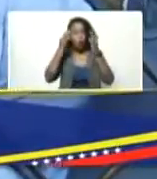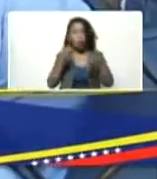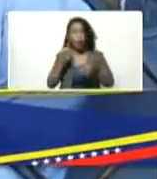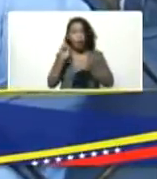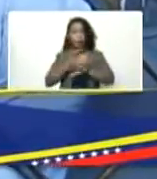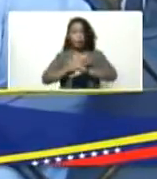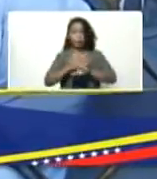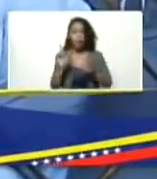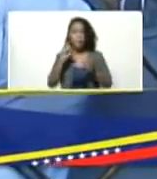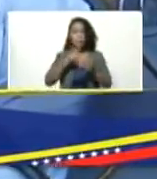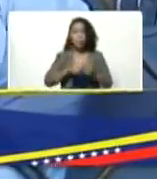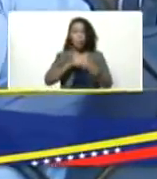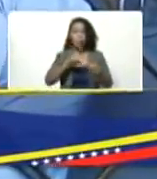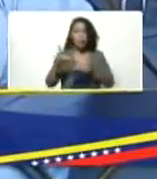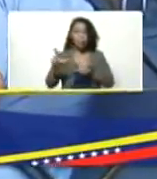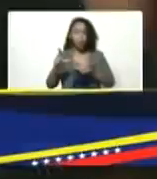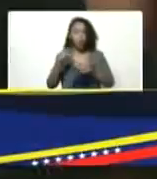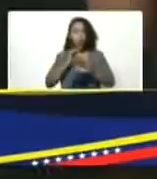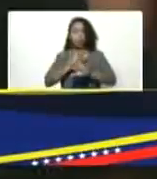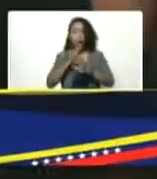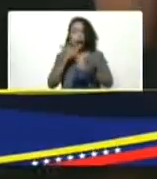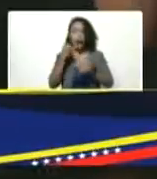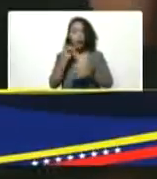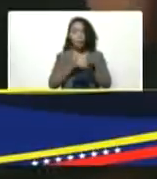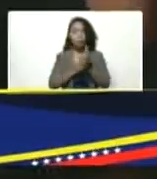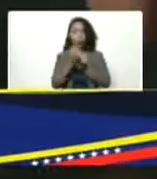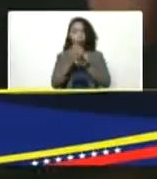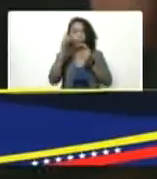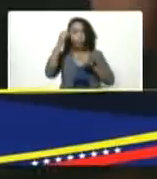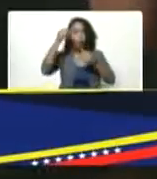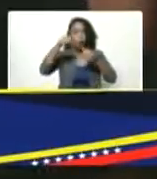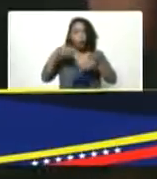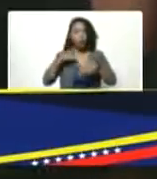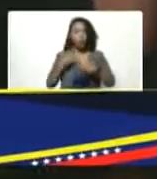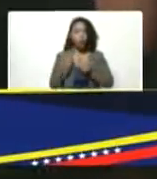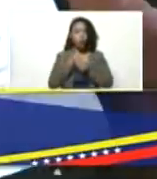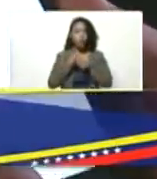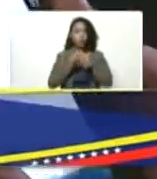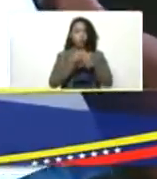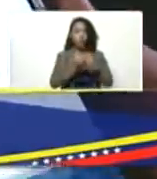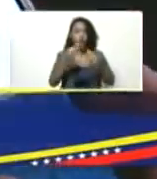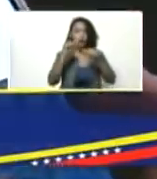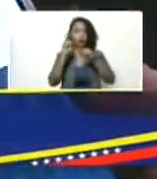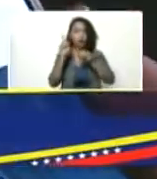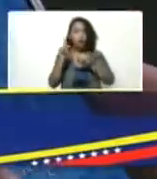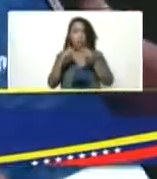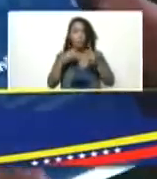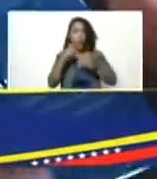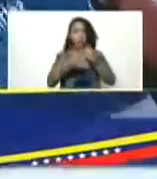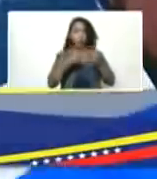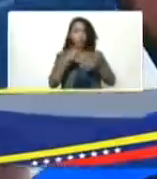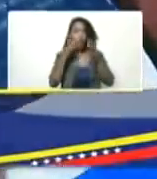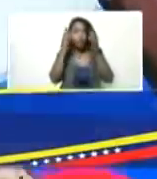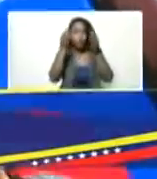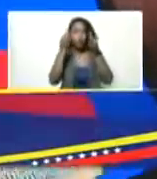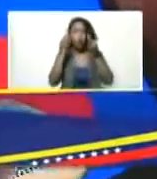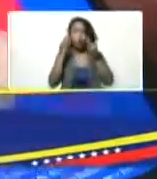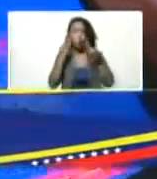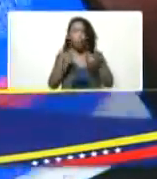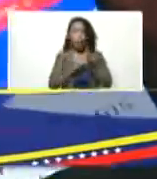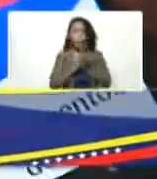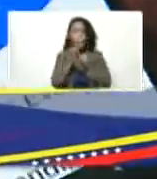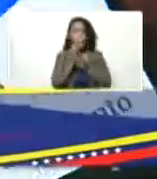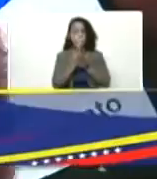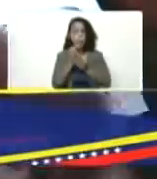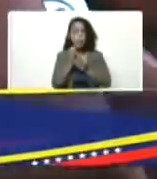ya está registrada, ya tiene su emprendimiento, pero el día de hoy la estamos acompañando en su proceso de formalización de su empresa